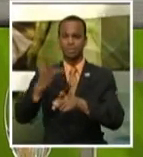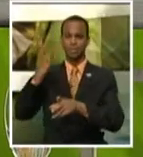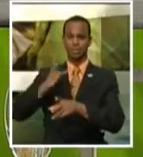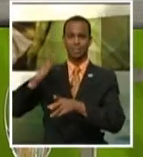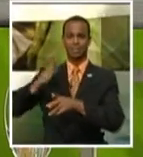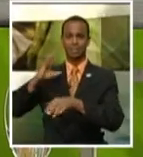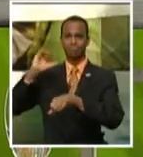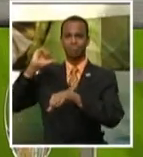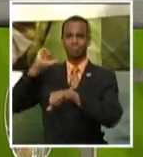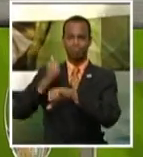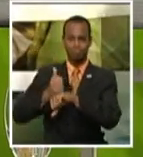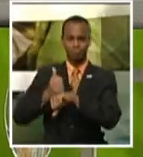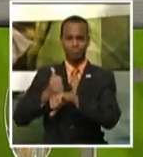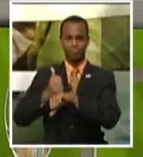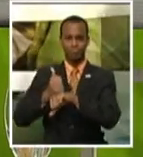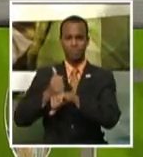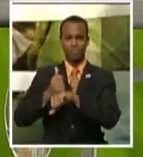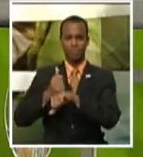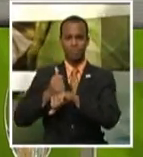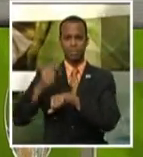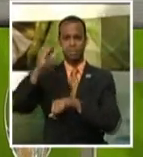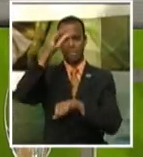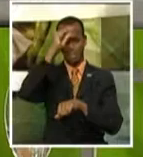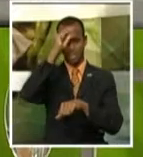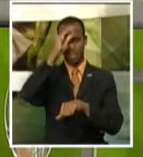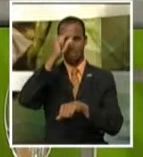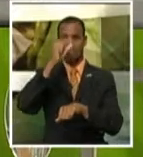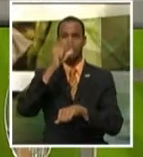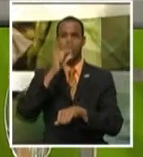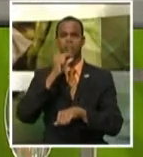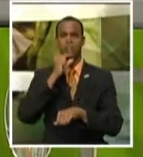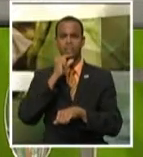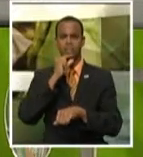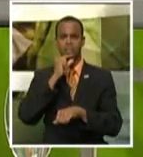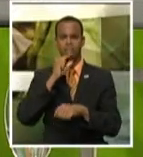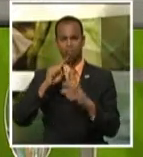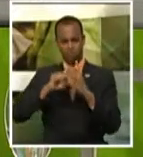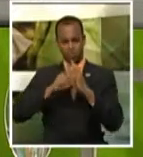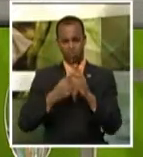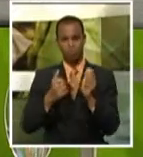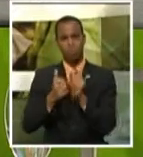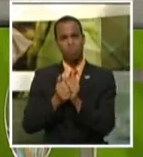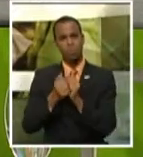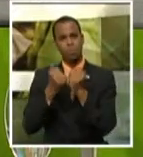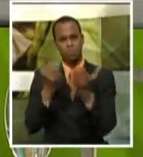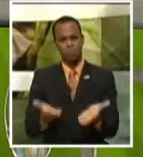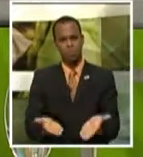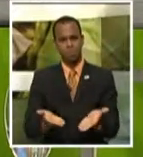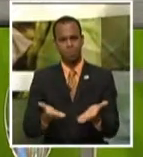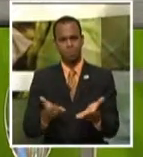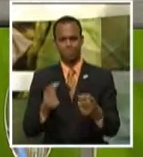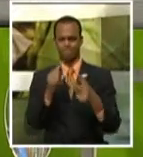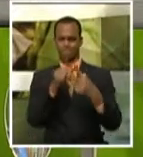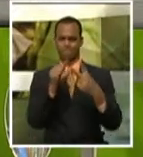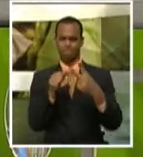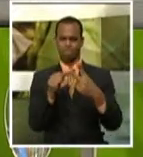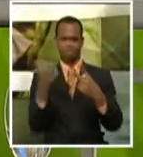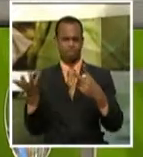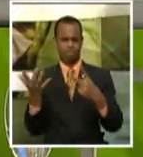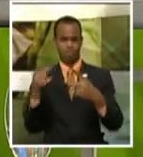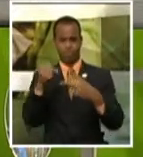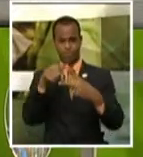principio, que ya empieza contigo, tiene dos componentes, el de la